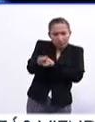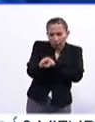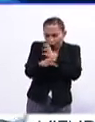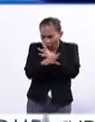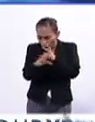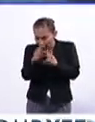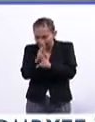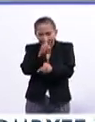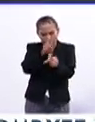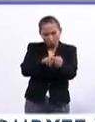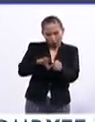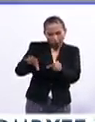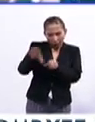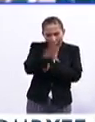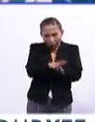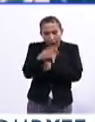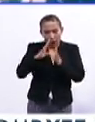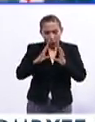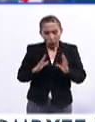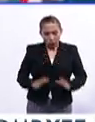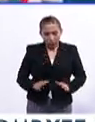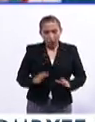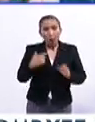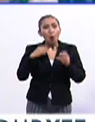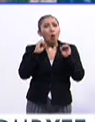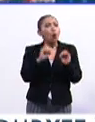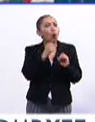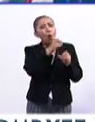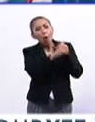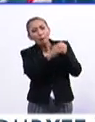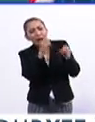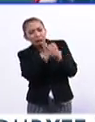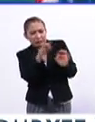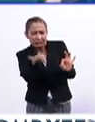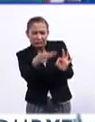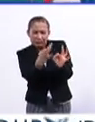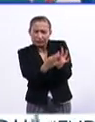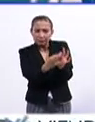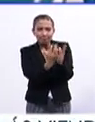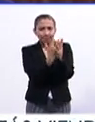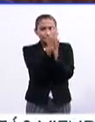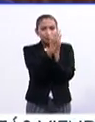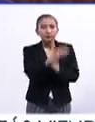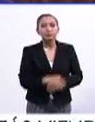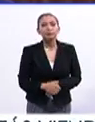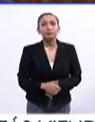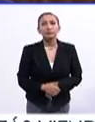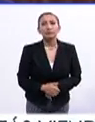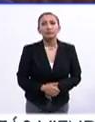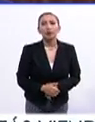fenómenos de la naturaleza del cuerpo humano o de cualquier objeto con precisión extrema